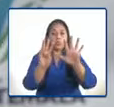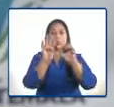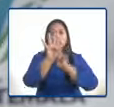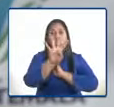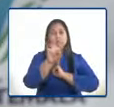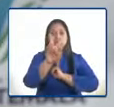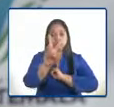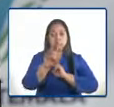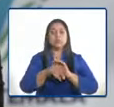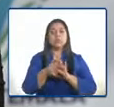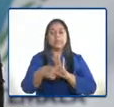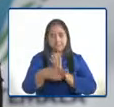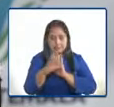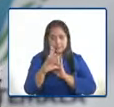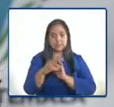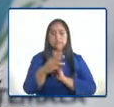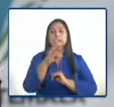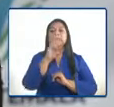33 76 08 42. Repito,